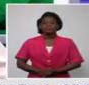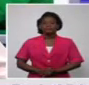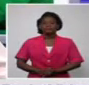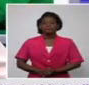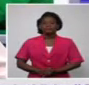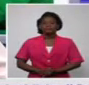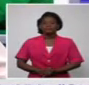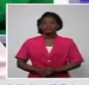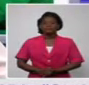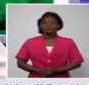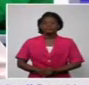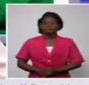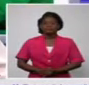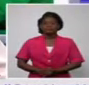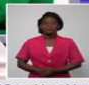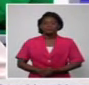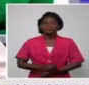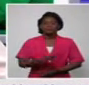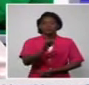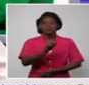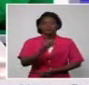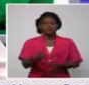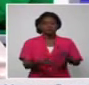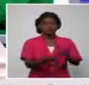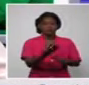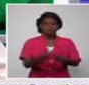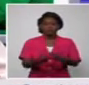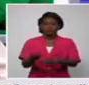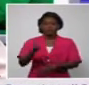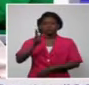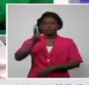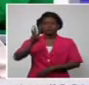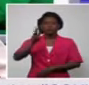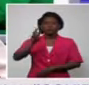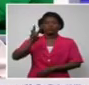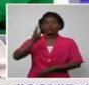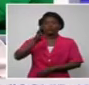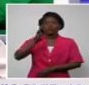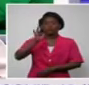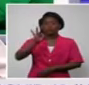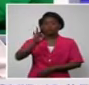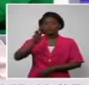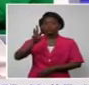y los casos diagnosticados, de los 836 diagnosticados,